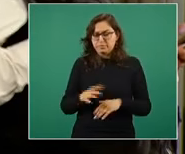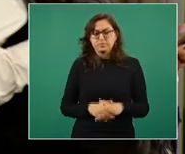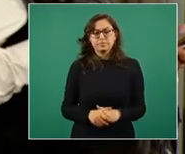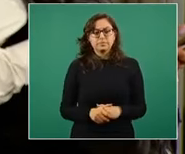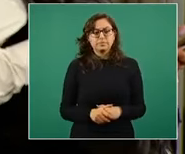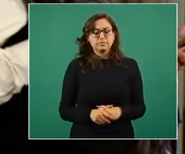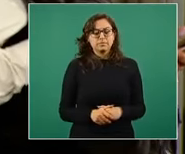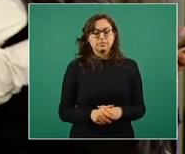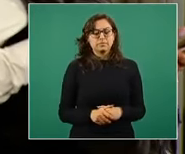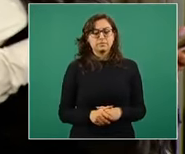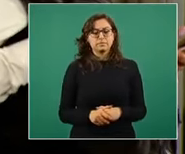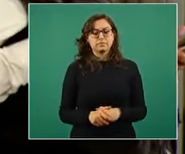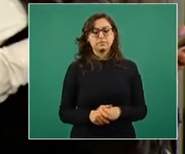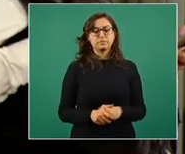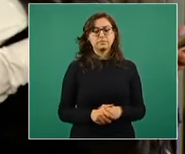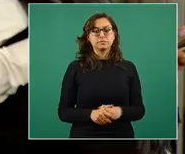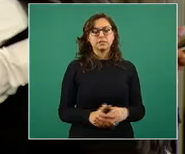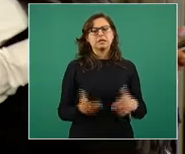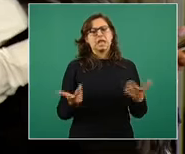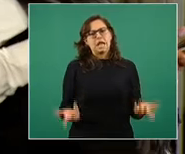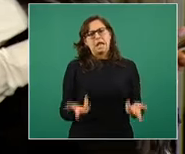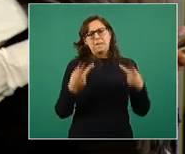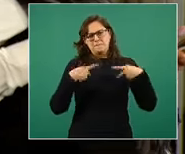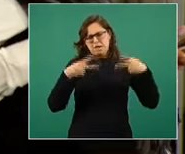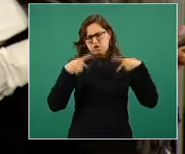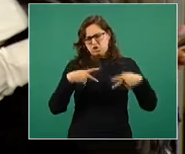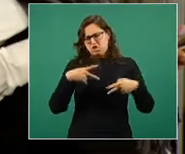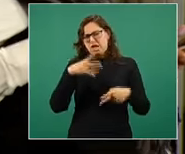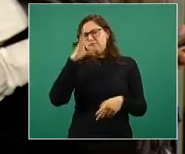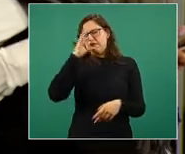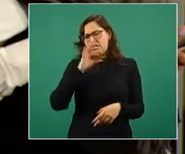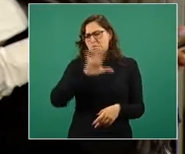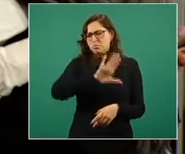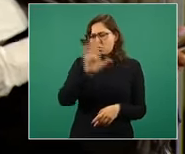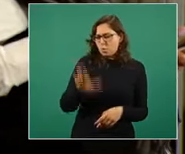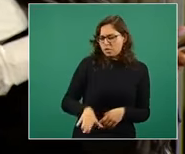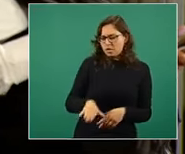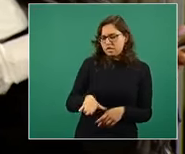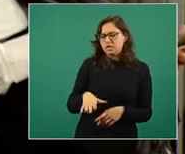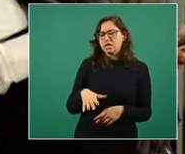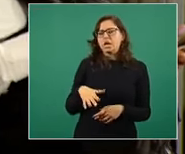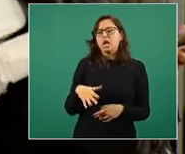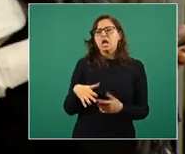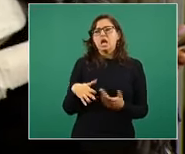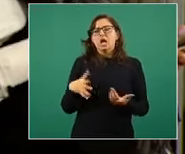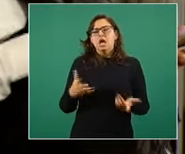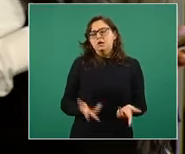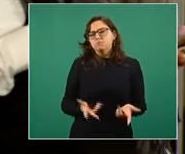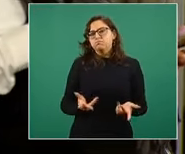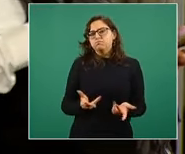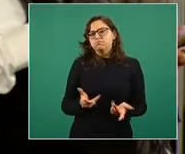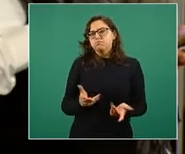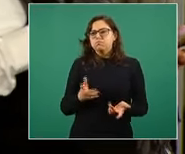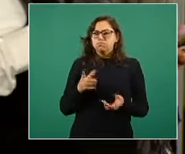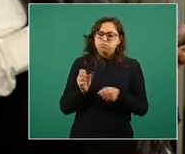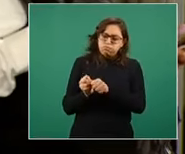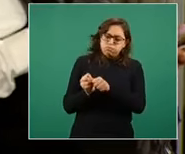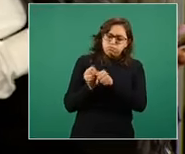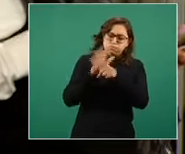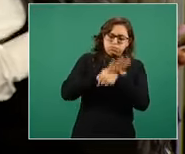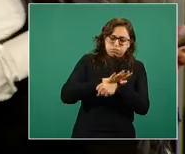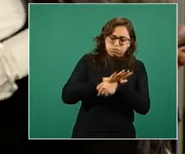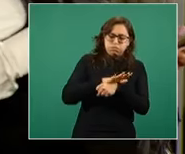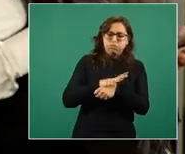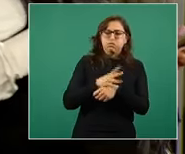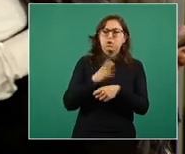apoyo funerario a neumonía atípica, sobre todo por esta confusión que hubo al inicio de la pandemia, de que unos ponían neumonía atípica,